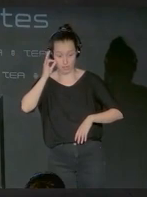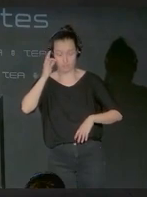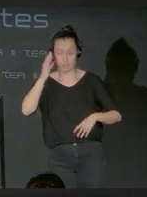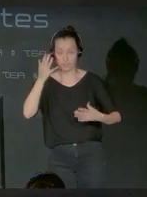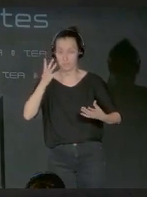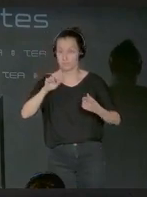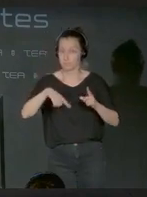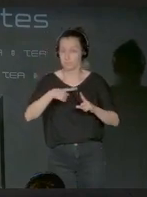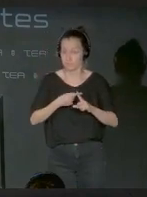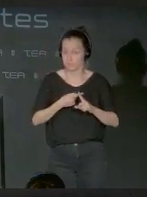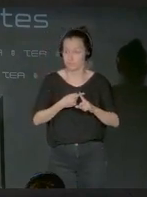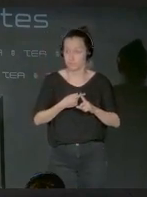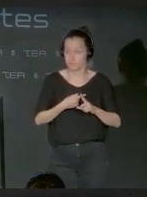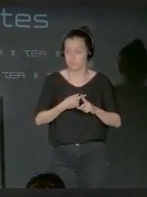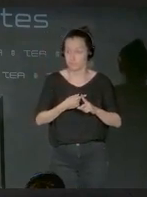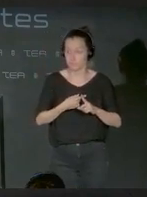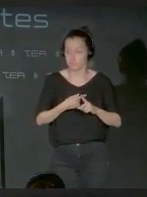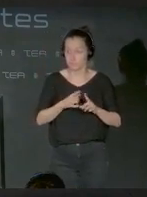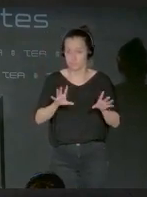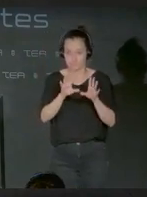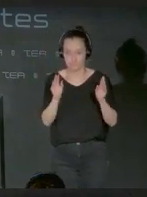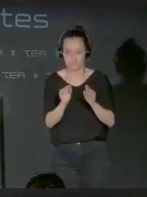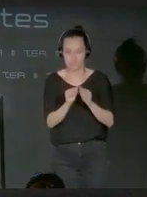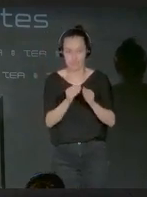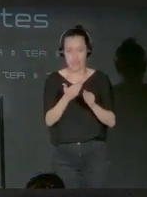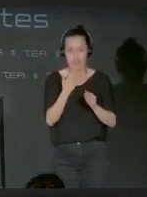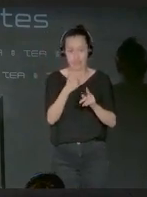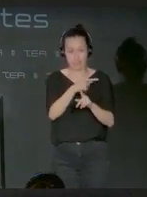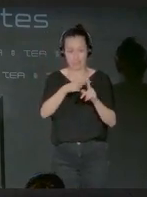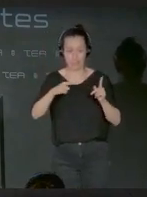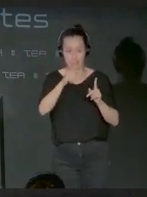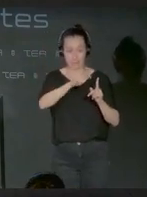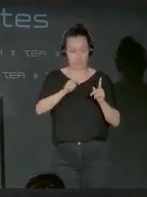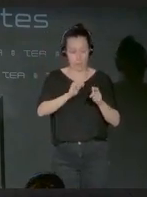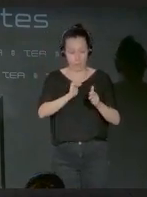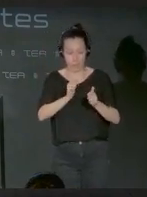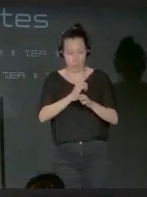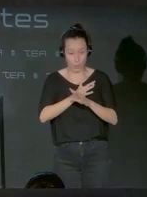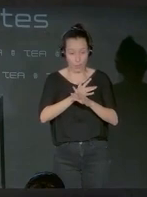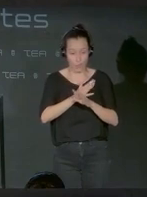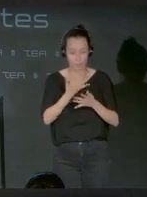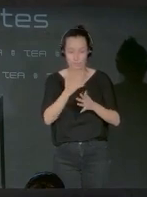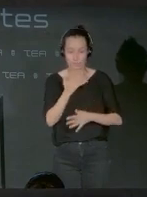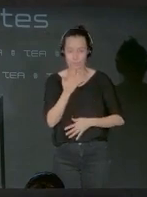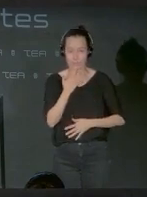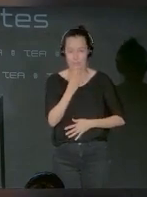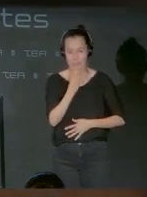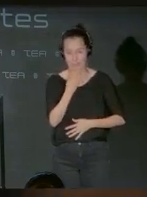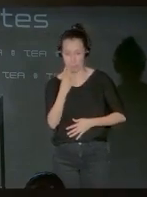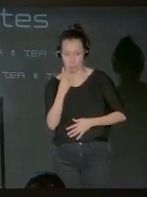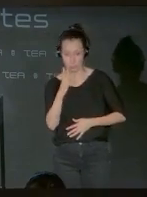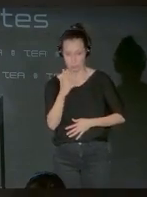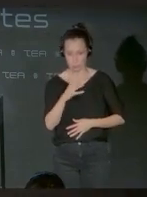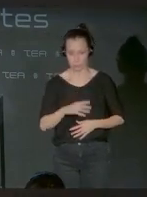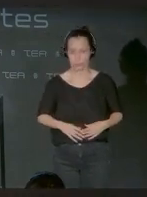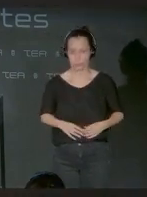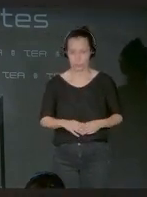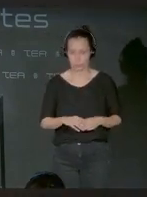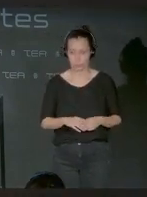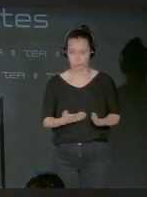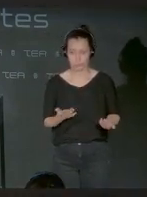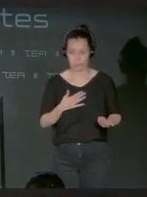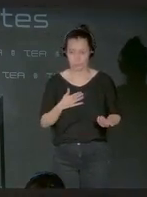podemos concluir que la Edad Media del videojugador se acerca a los 32 años son una opción de